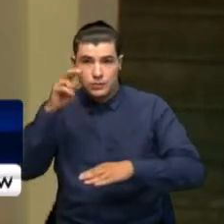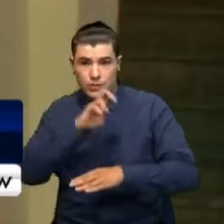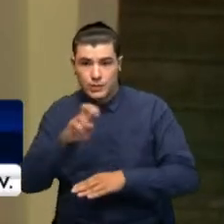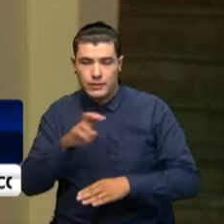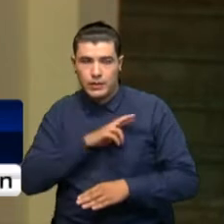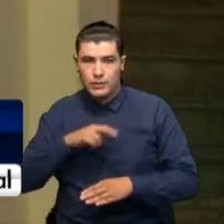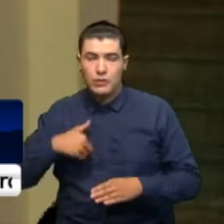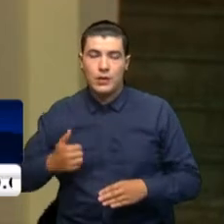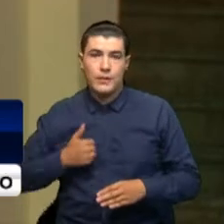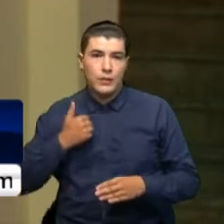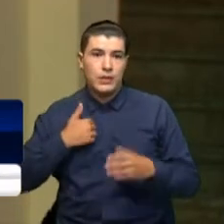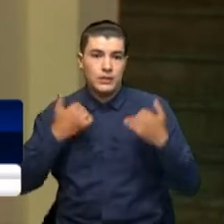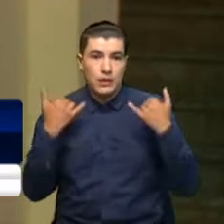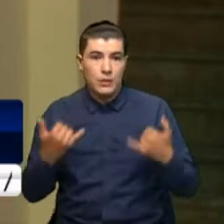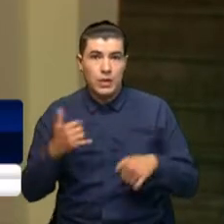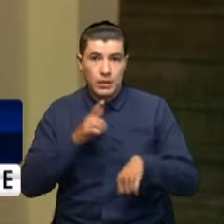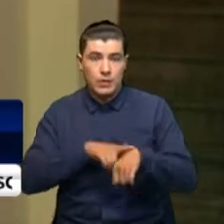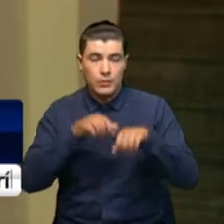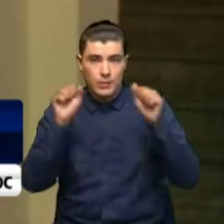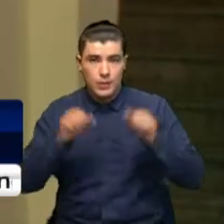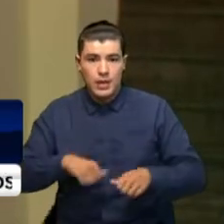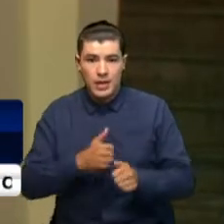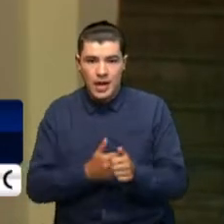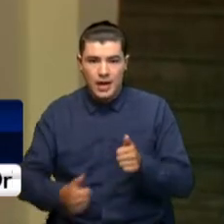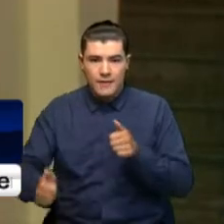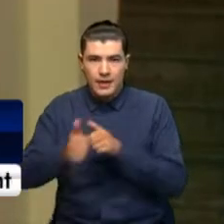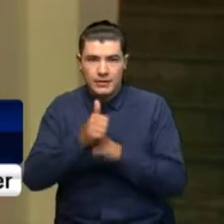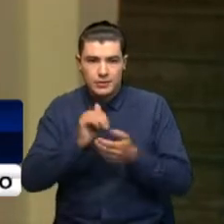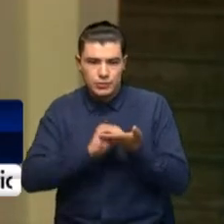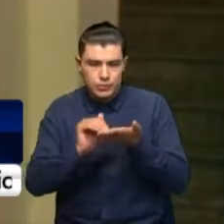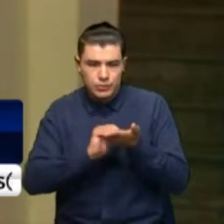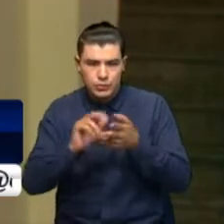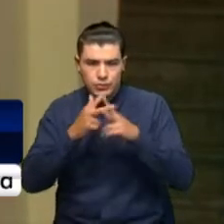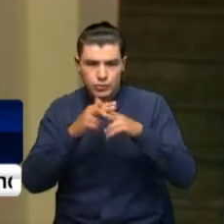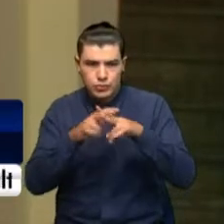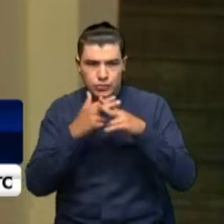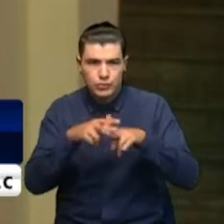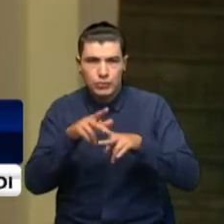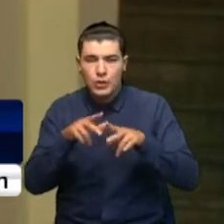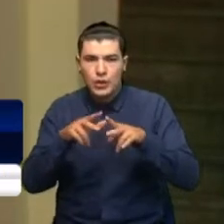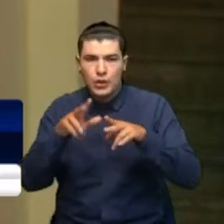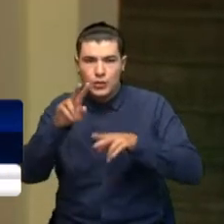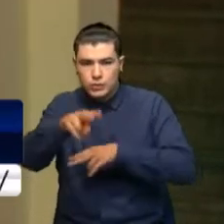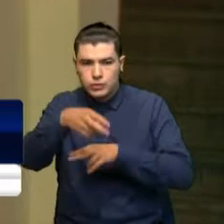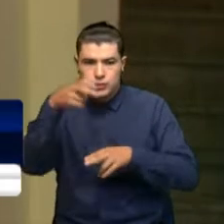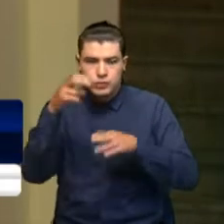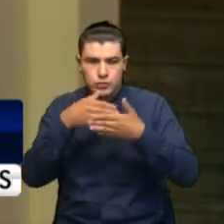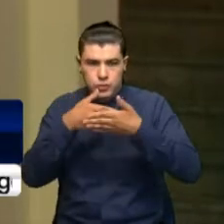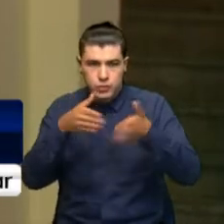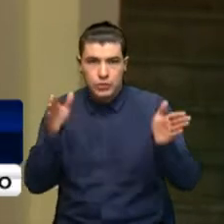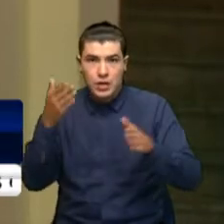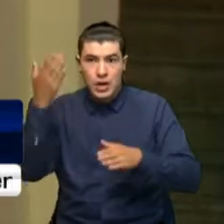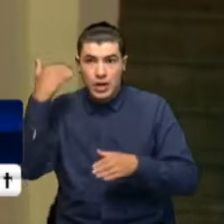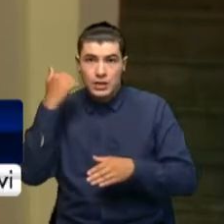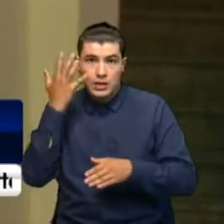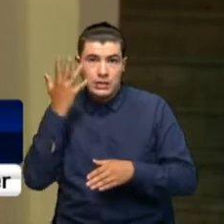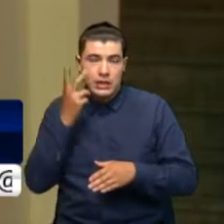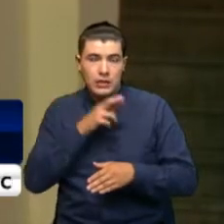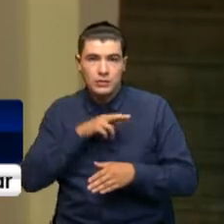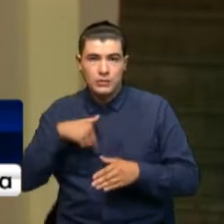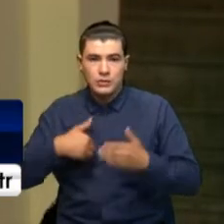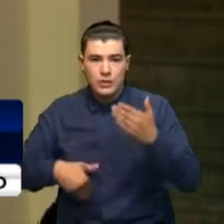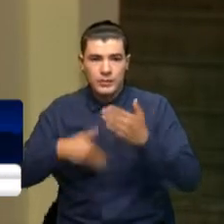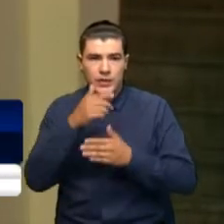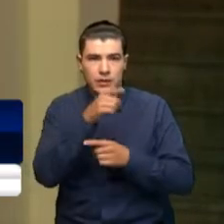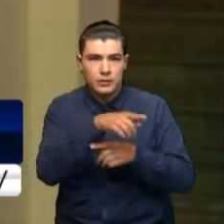también la temporada para poder avanzar en el restablecimiento de la normalidad de las afectaciones que tenemos en estos días iniciamos desde el